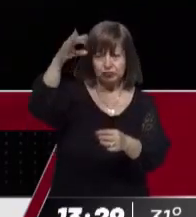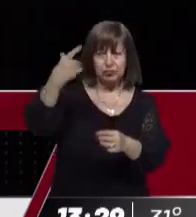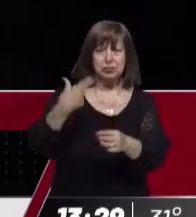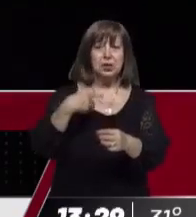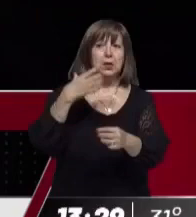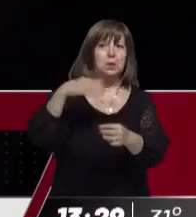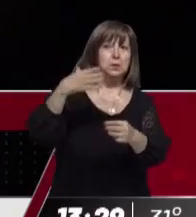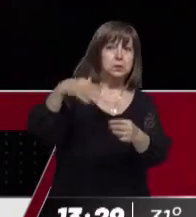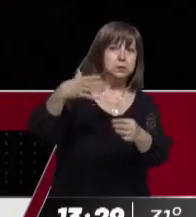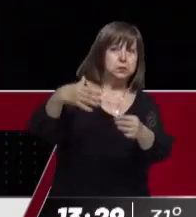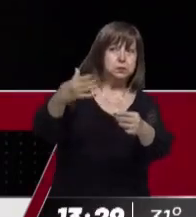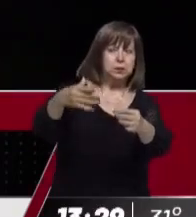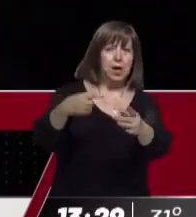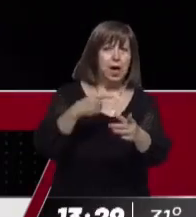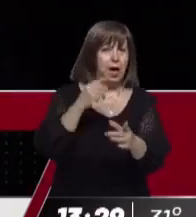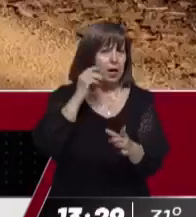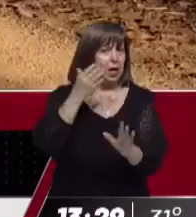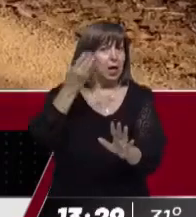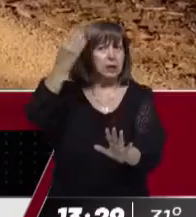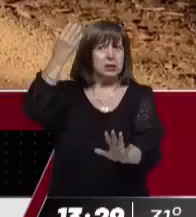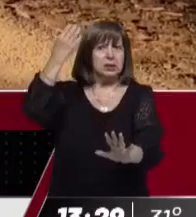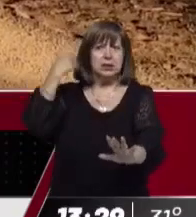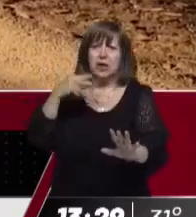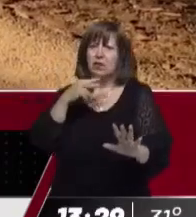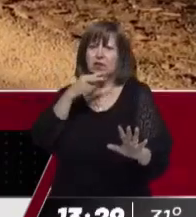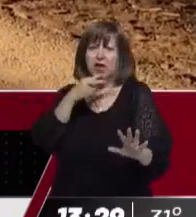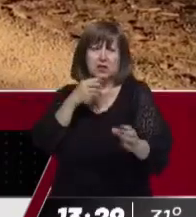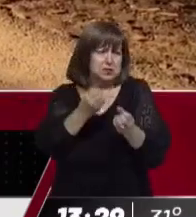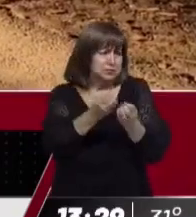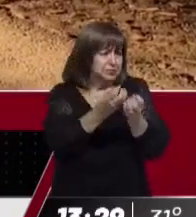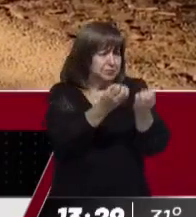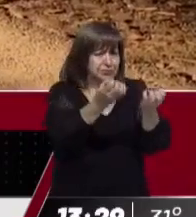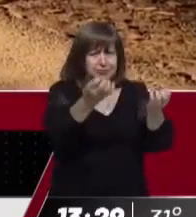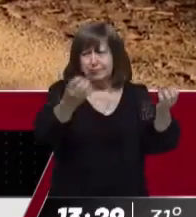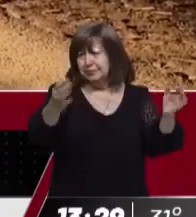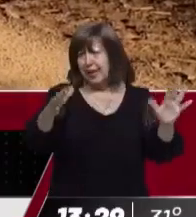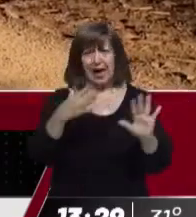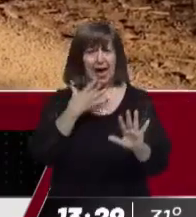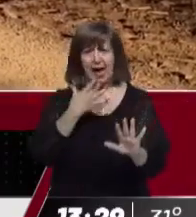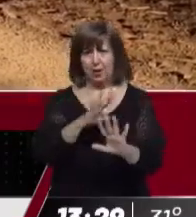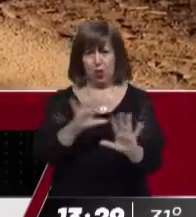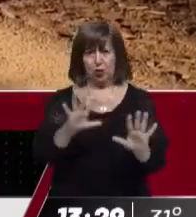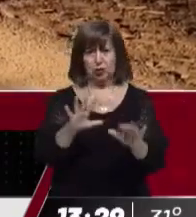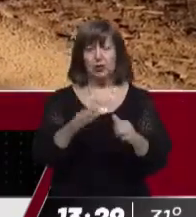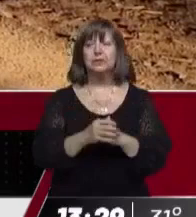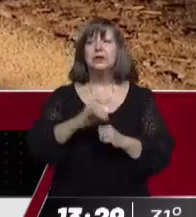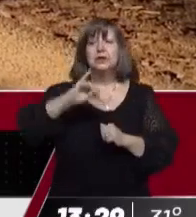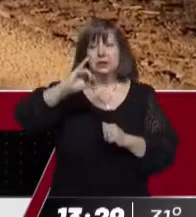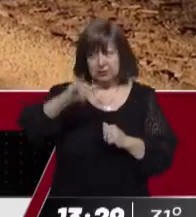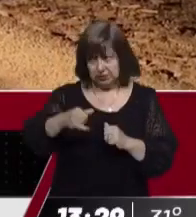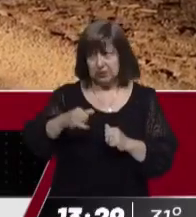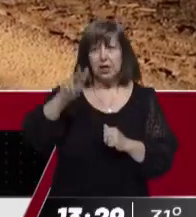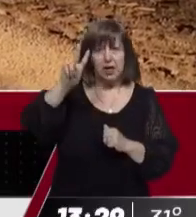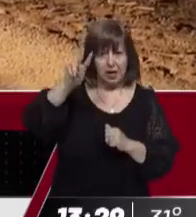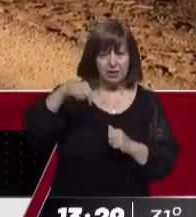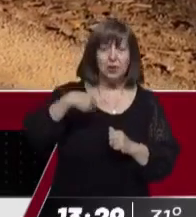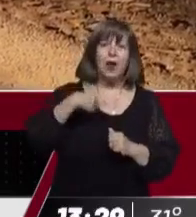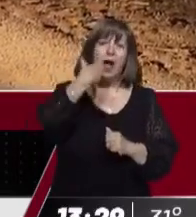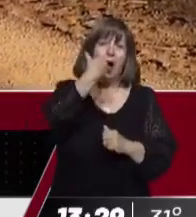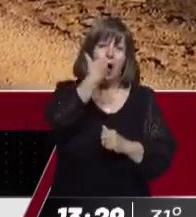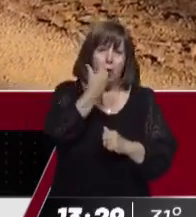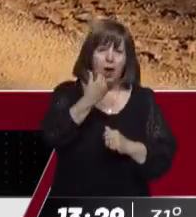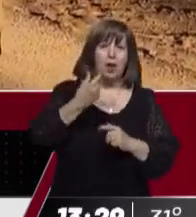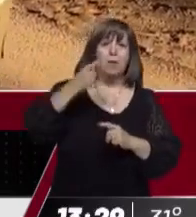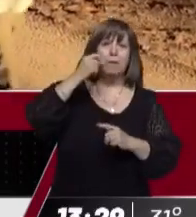llegada del hombre blanco, pero que esto era un vergel. Sí, antiguamente nosotros, nuestros abuelos y los padres de